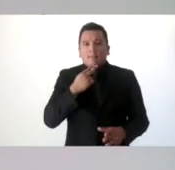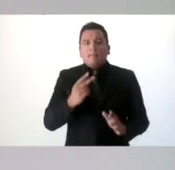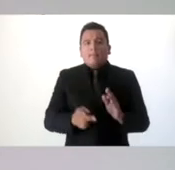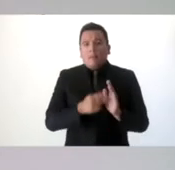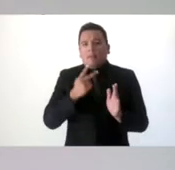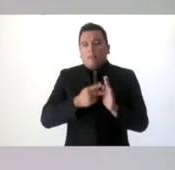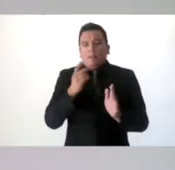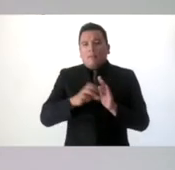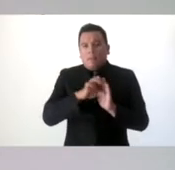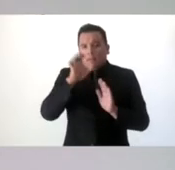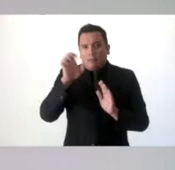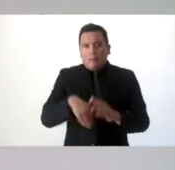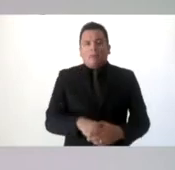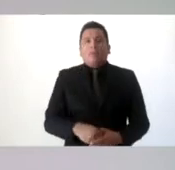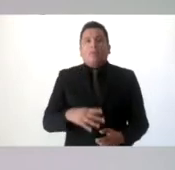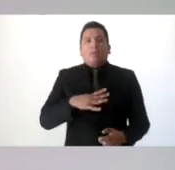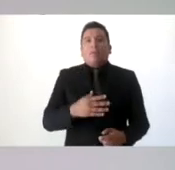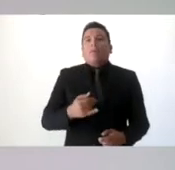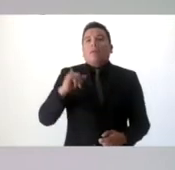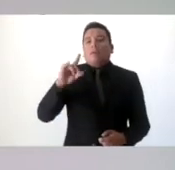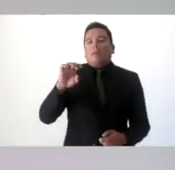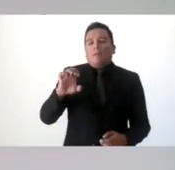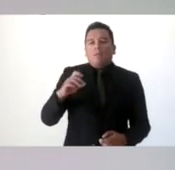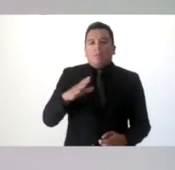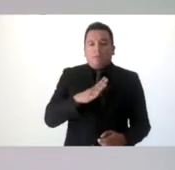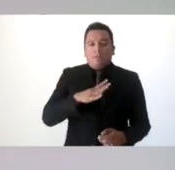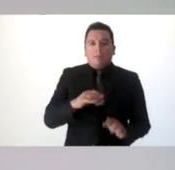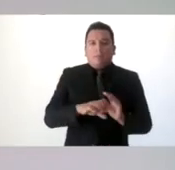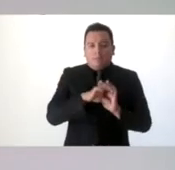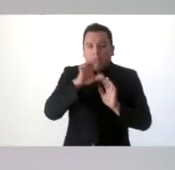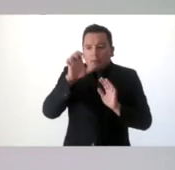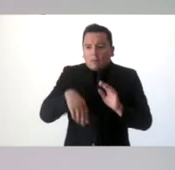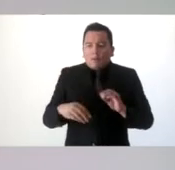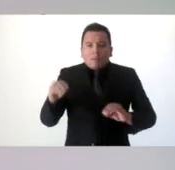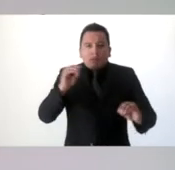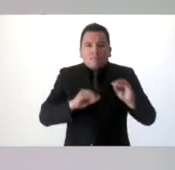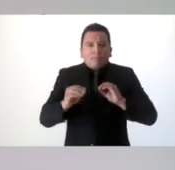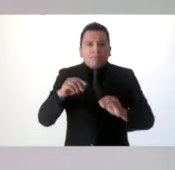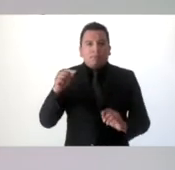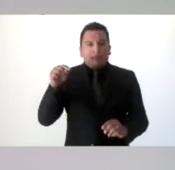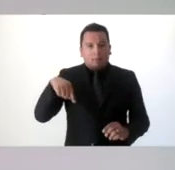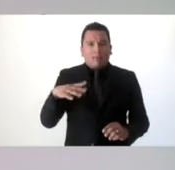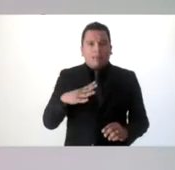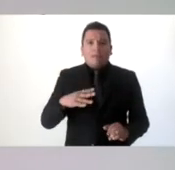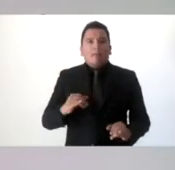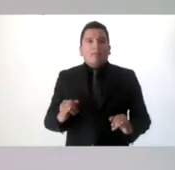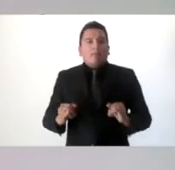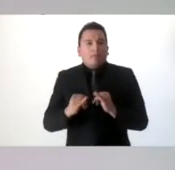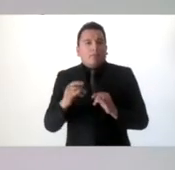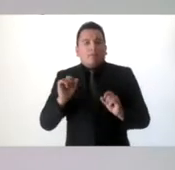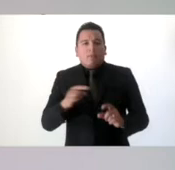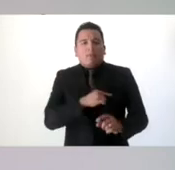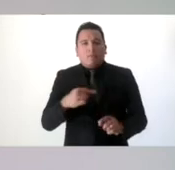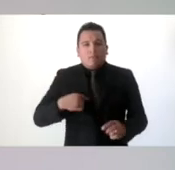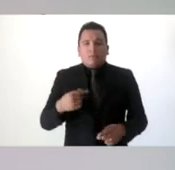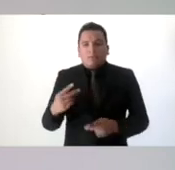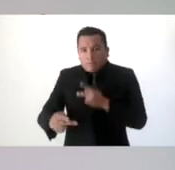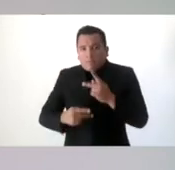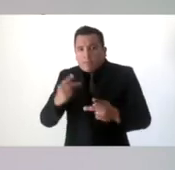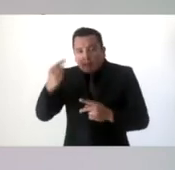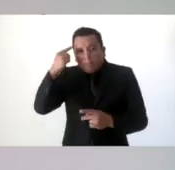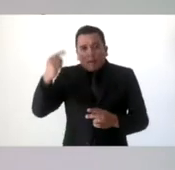alguna vez, por ahí el IEDF intentó alguna vez tener un modelo así. Nosotros aquí en el instituto hemos prestado un modelo de